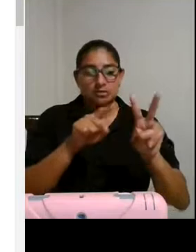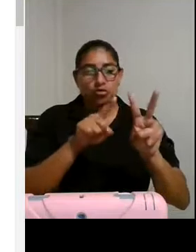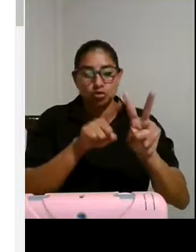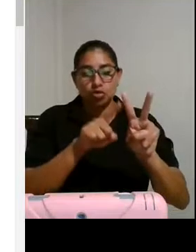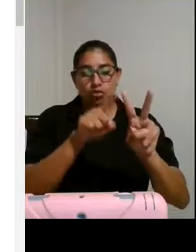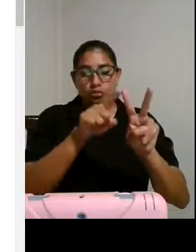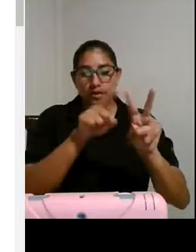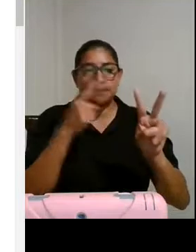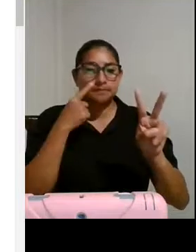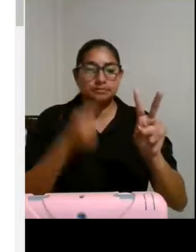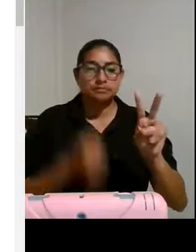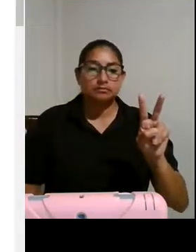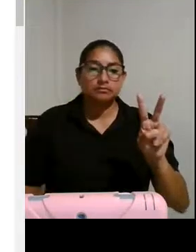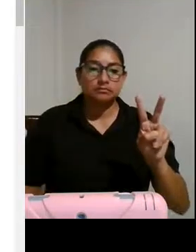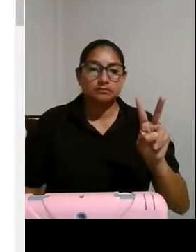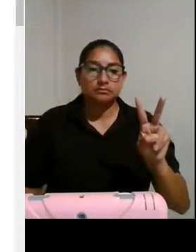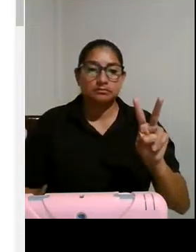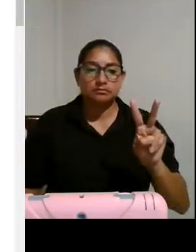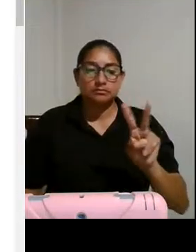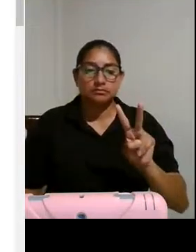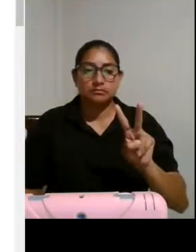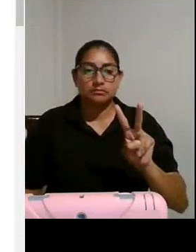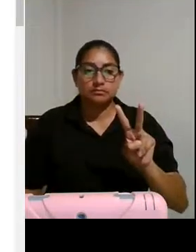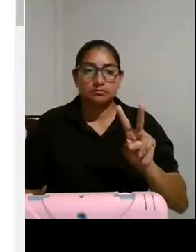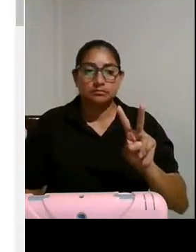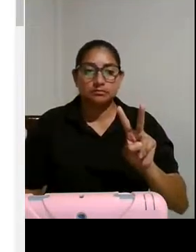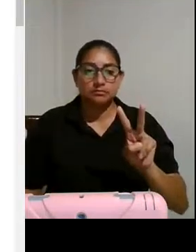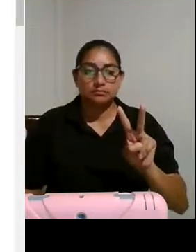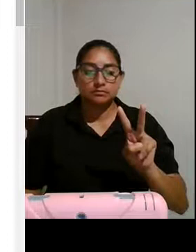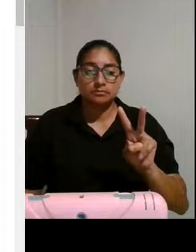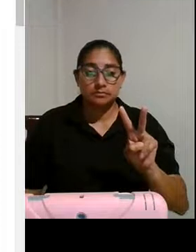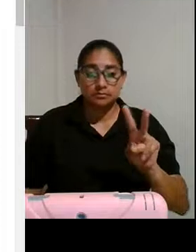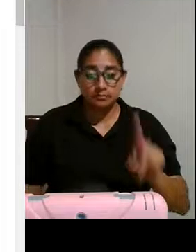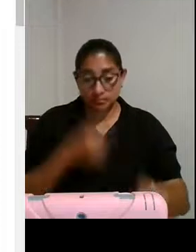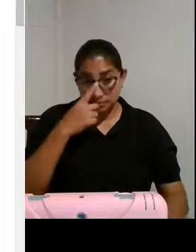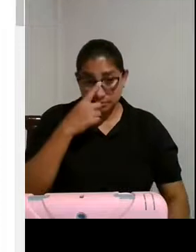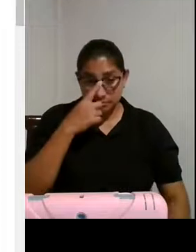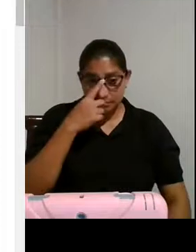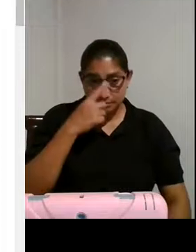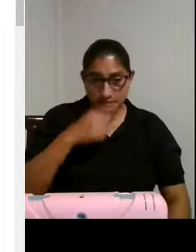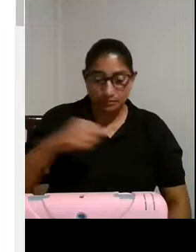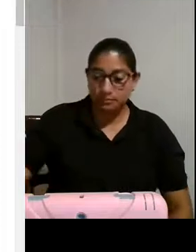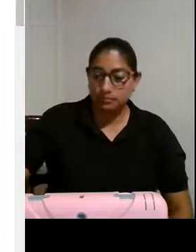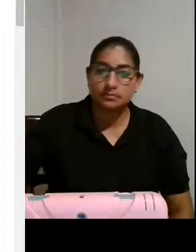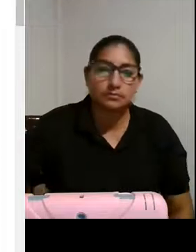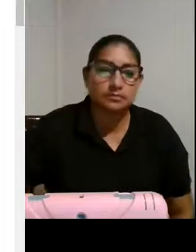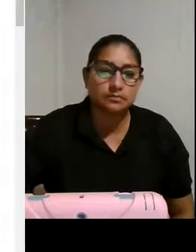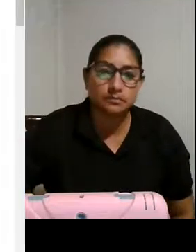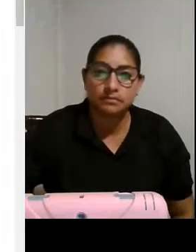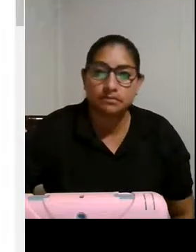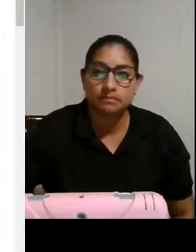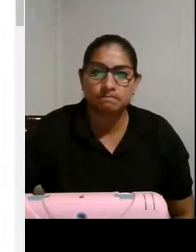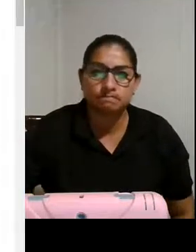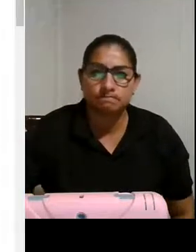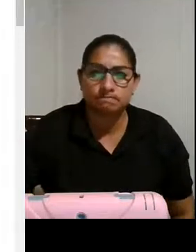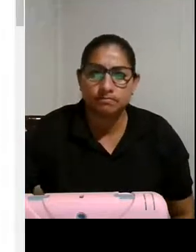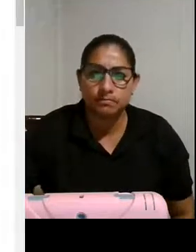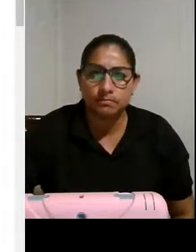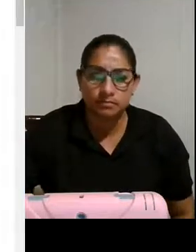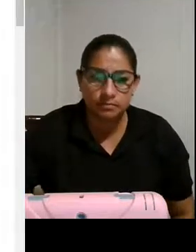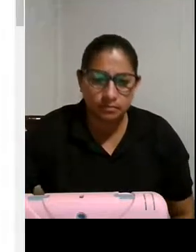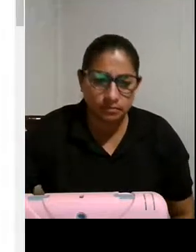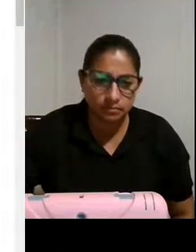aquí. 2 a la 3 es 8. Menos 2 va a dar 6, ¿verdad? No es que vamos